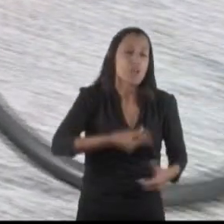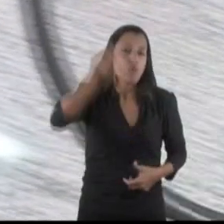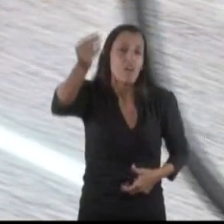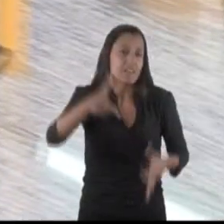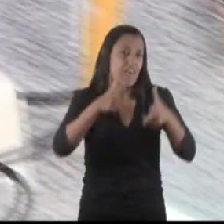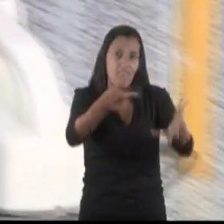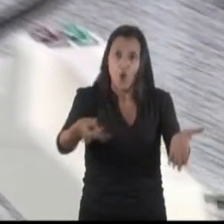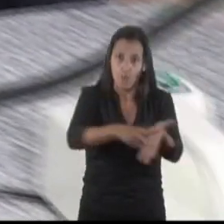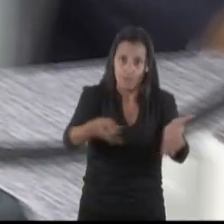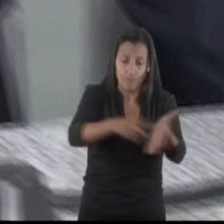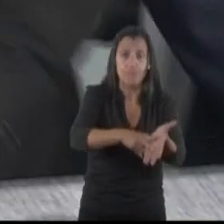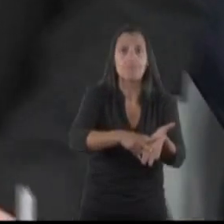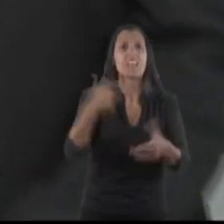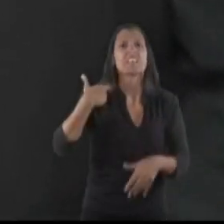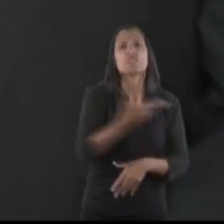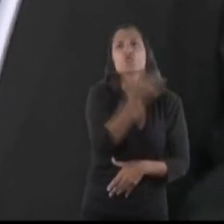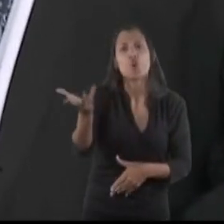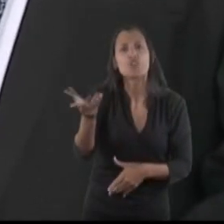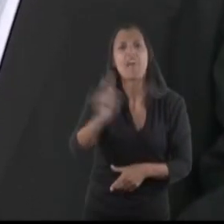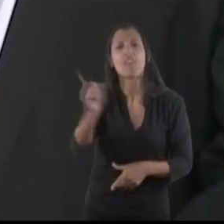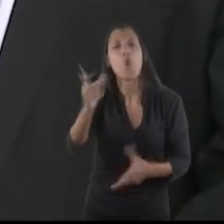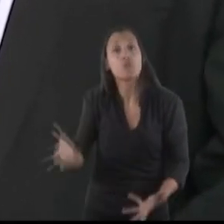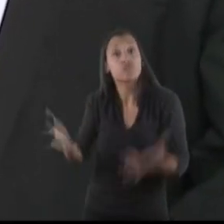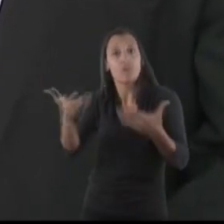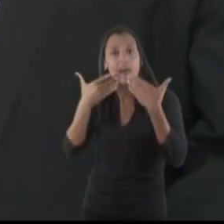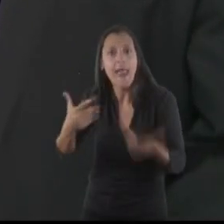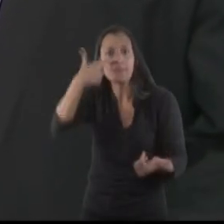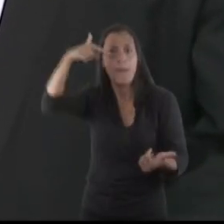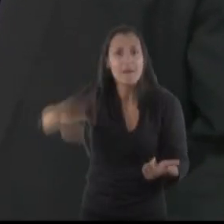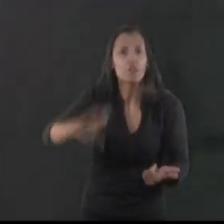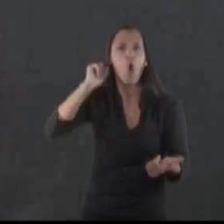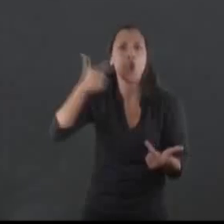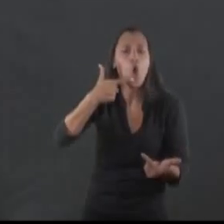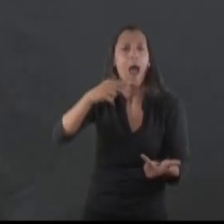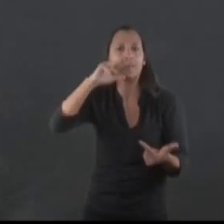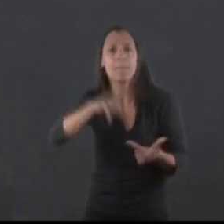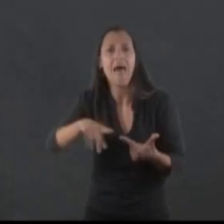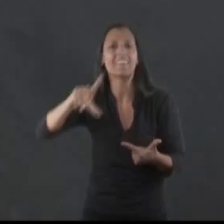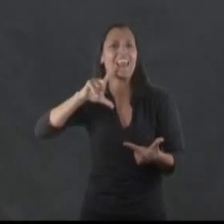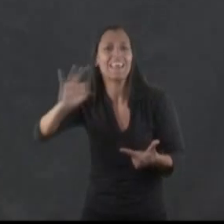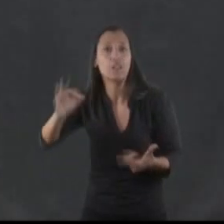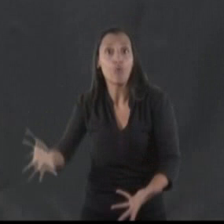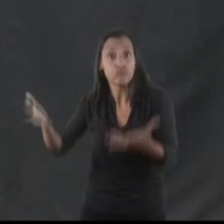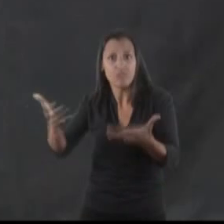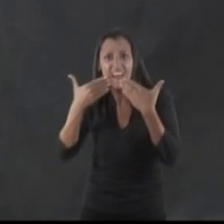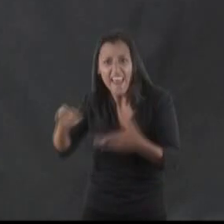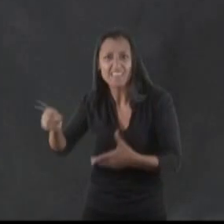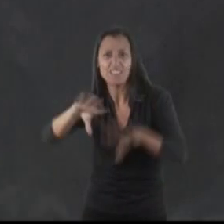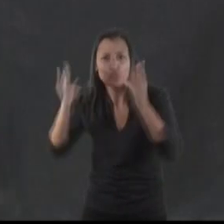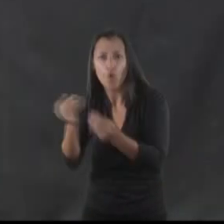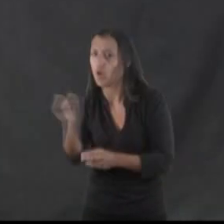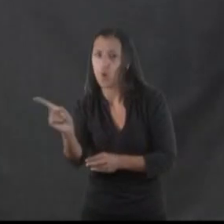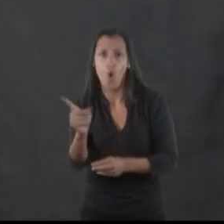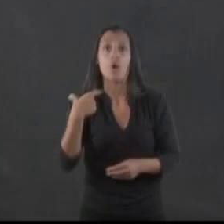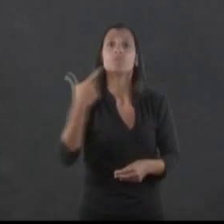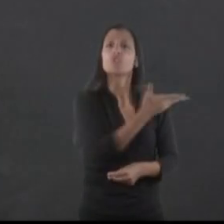decirlo, no son las sociedades que tienen petróleo, que tienen gas, que tienen oro, que tienen plata, que tienen litio, son las sociedades que han